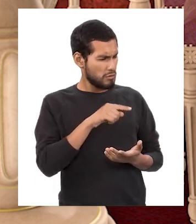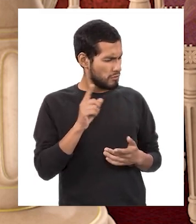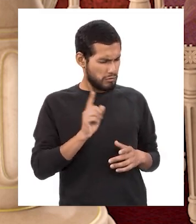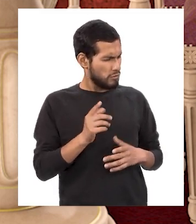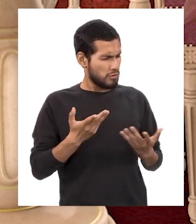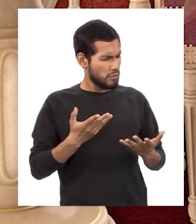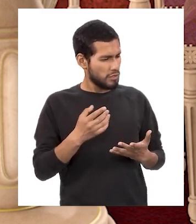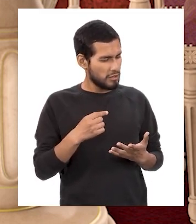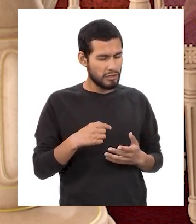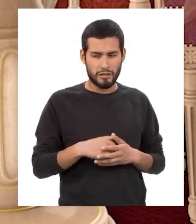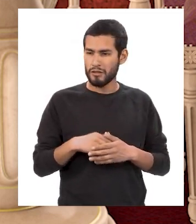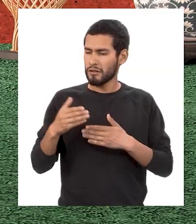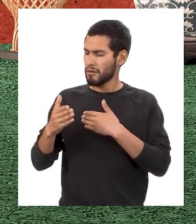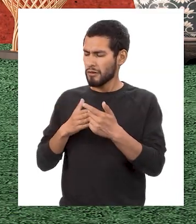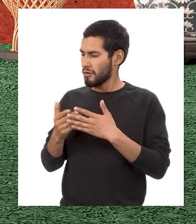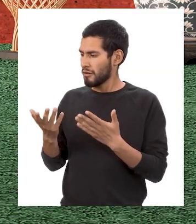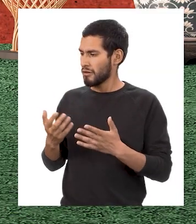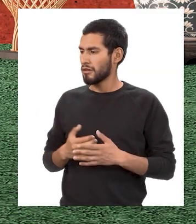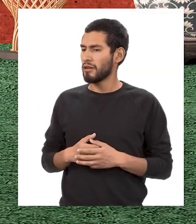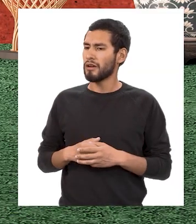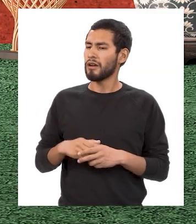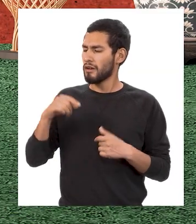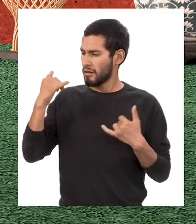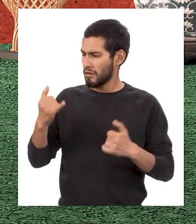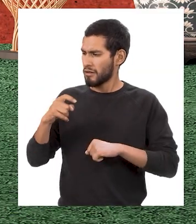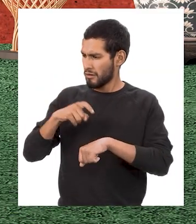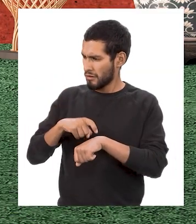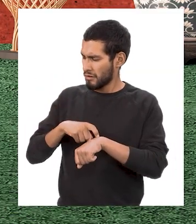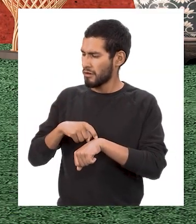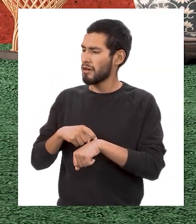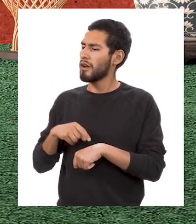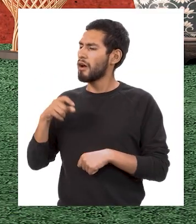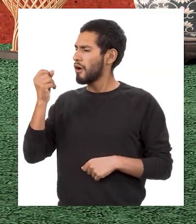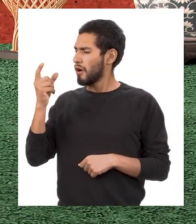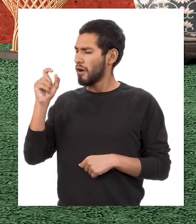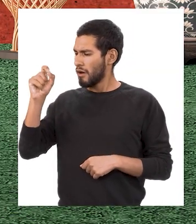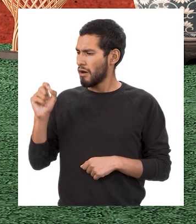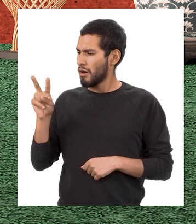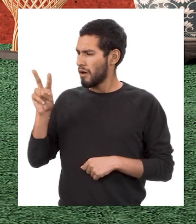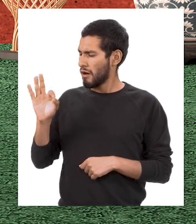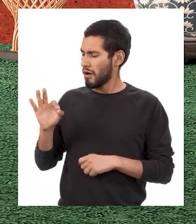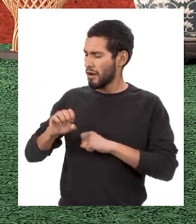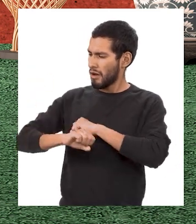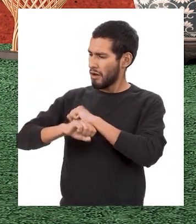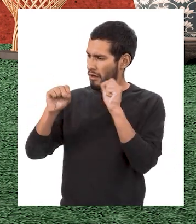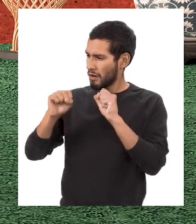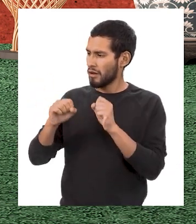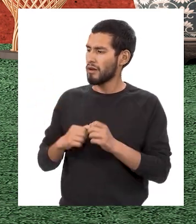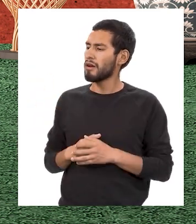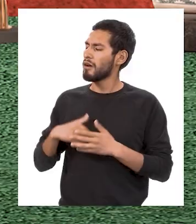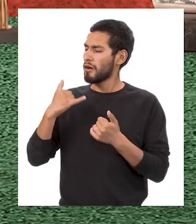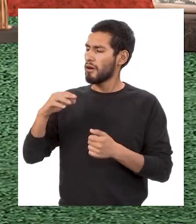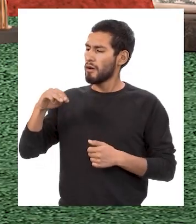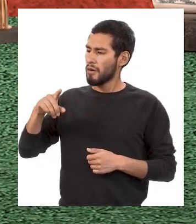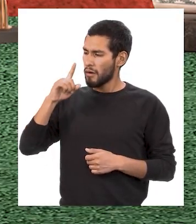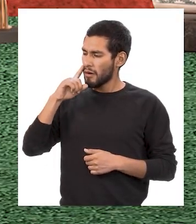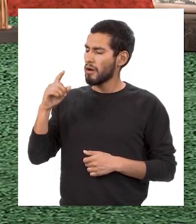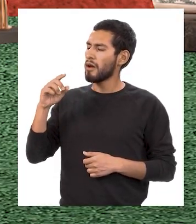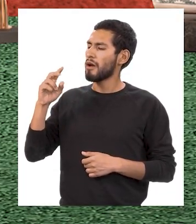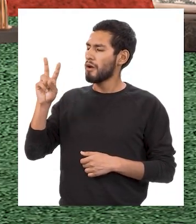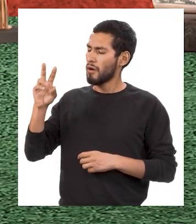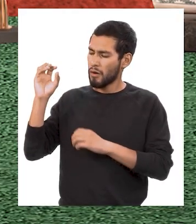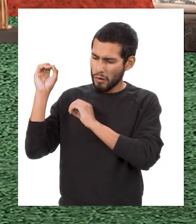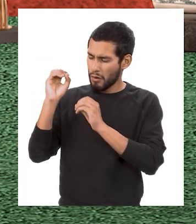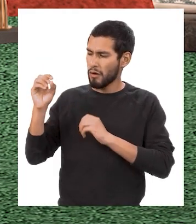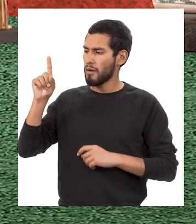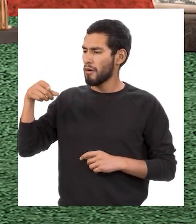pero eso es imposible, señor. No importa. Desde este momento, las 11:29 de la mañana de hoy miércoles